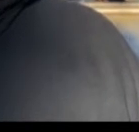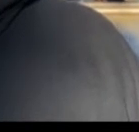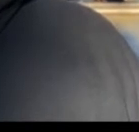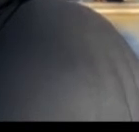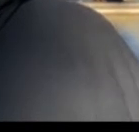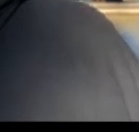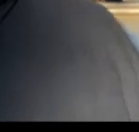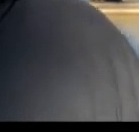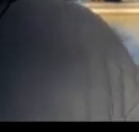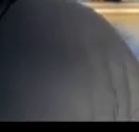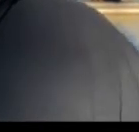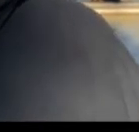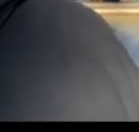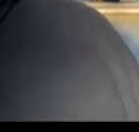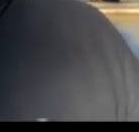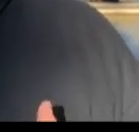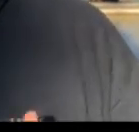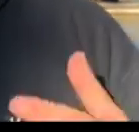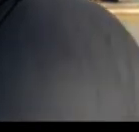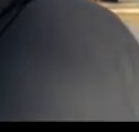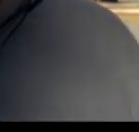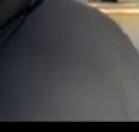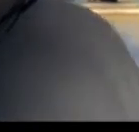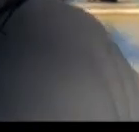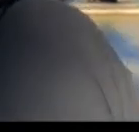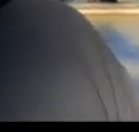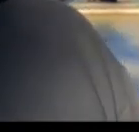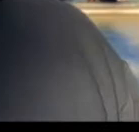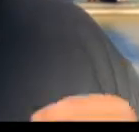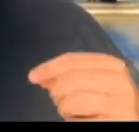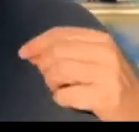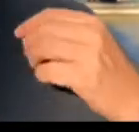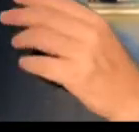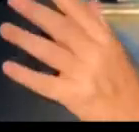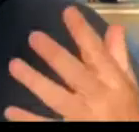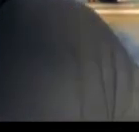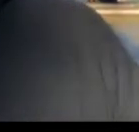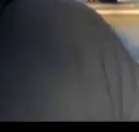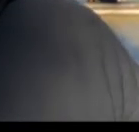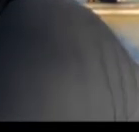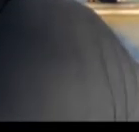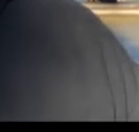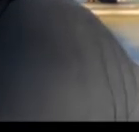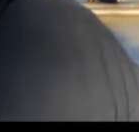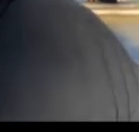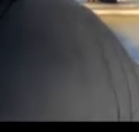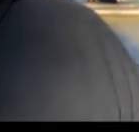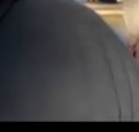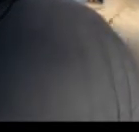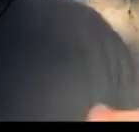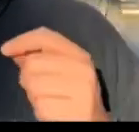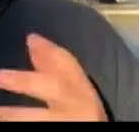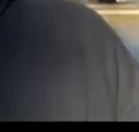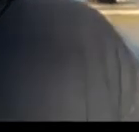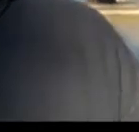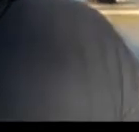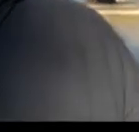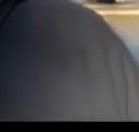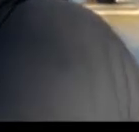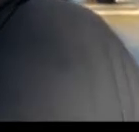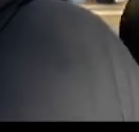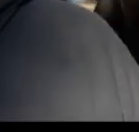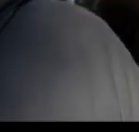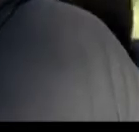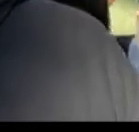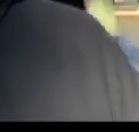un mundo globalizado con demasiada información es necesario que los periodistas, los reporteros